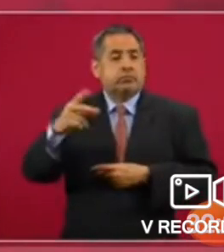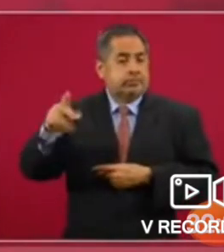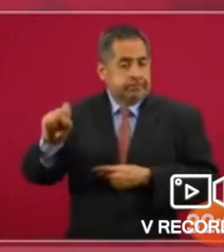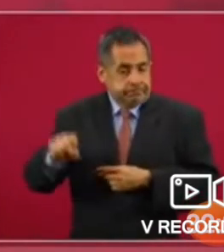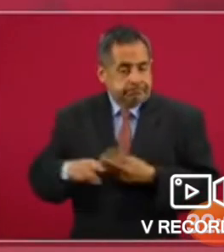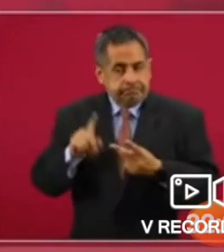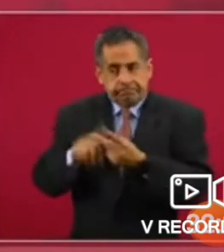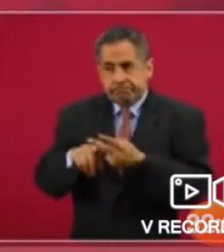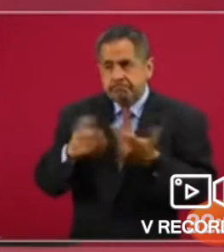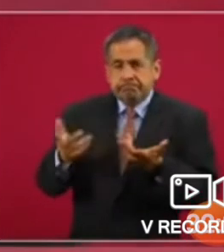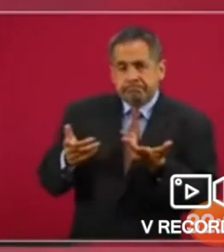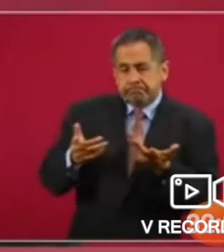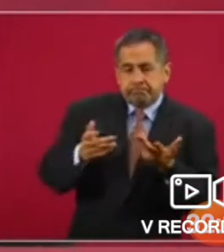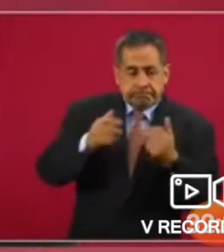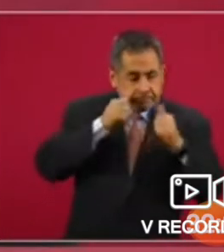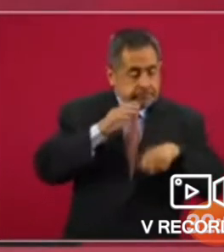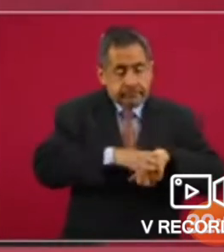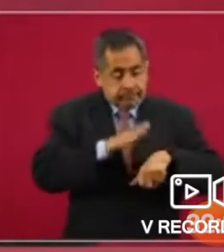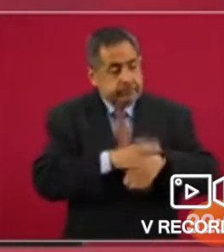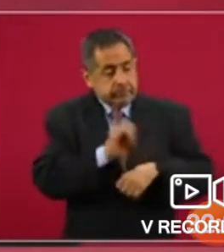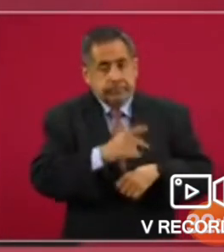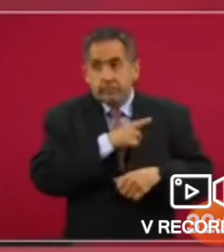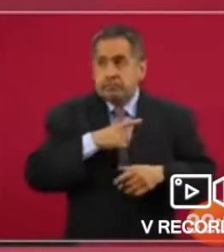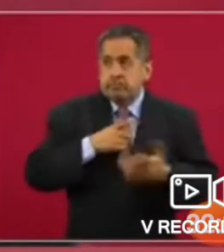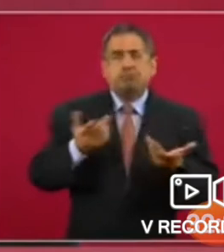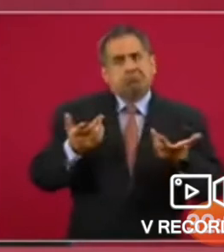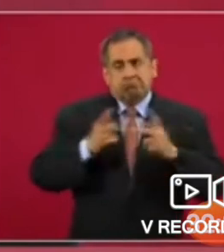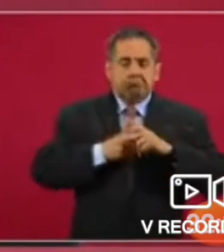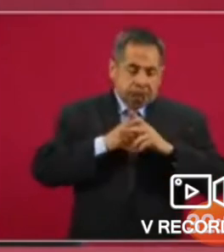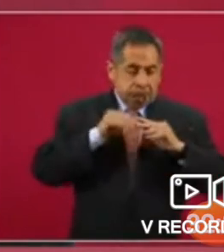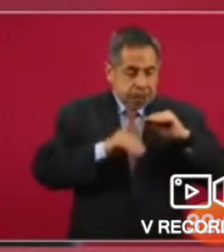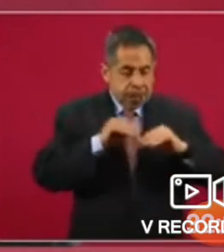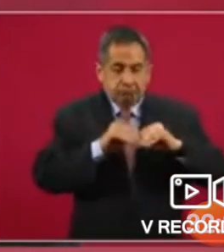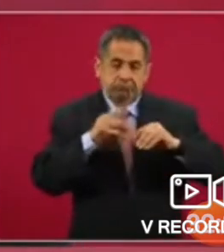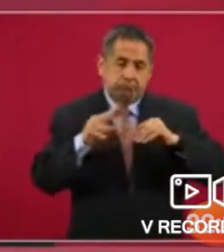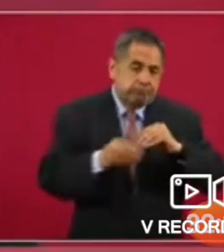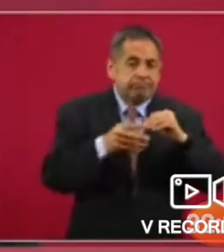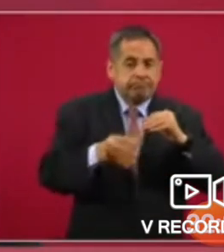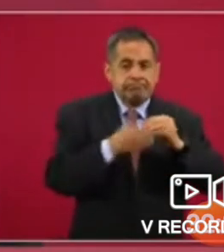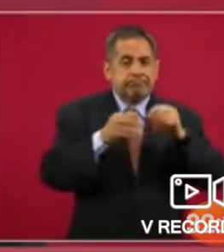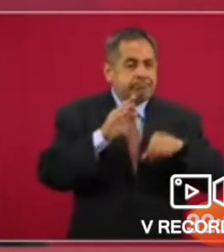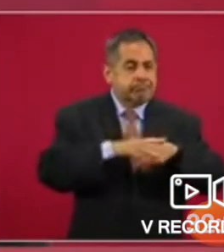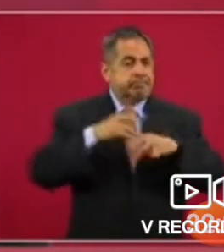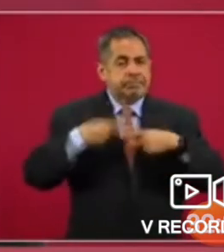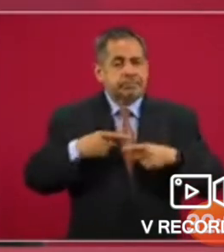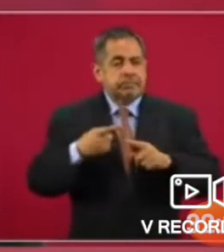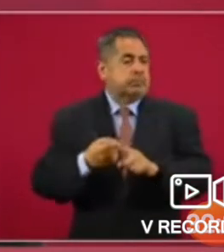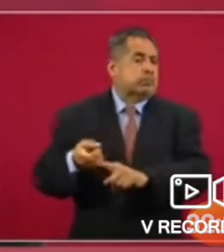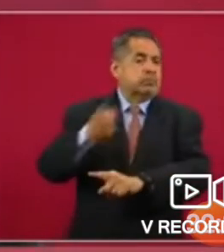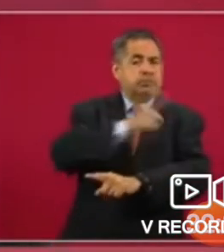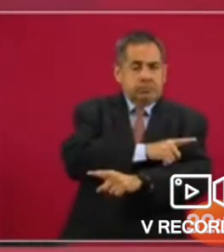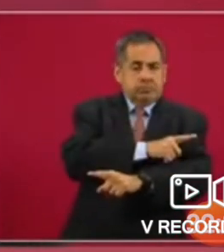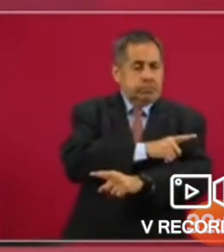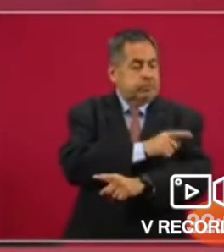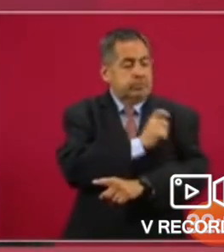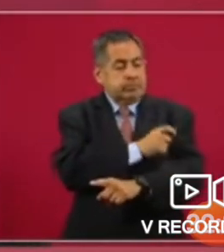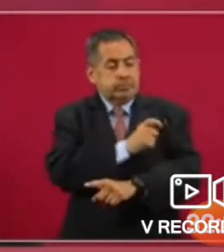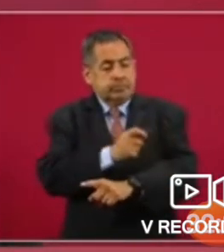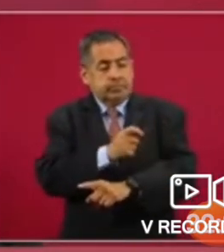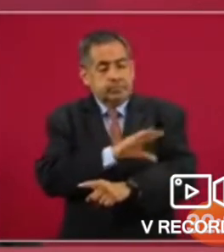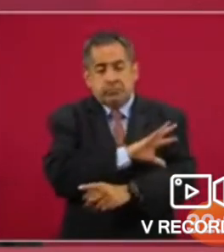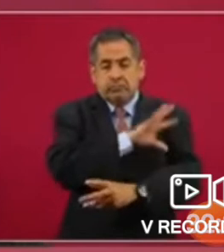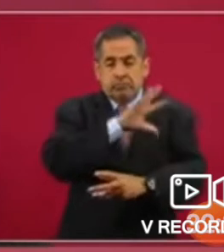Salud. Este proceso en donde se adicionan casos que se presentaron en semanas anteriores ha